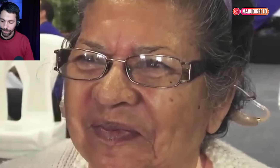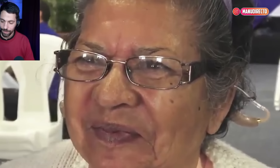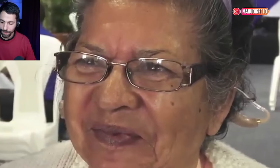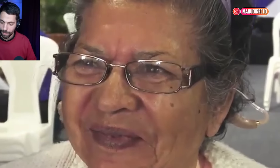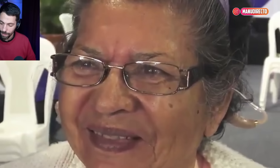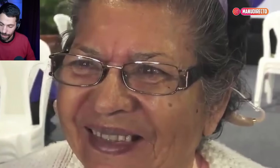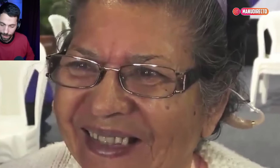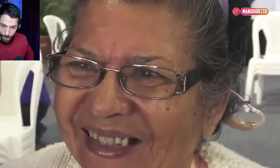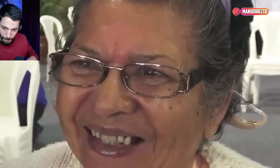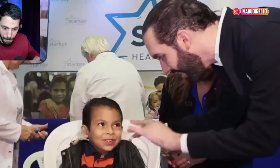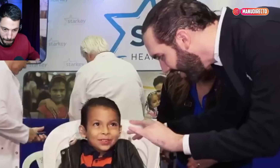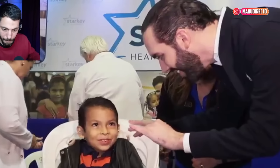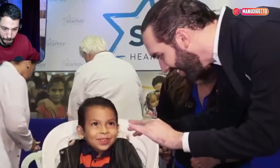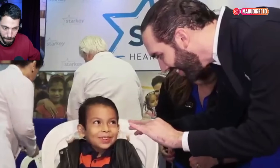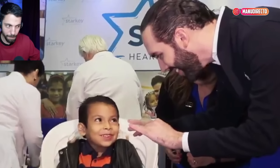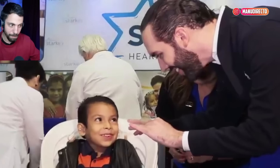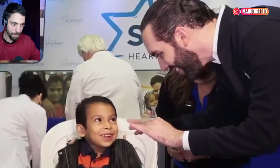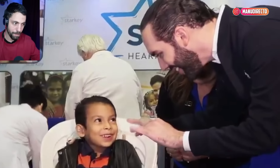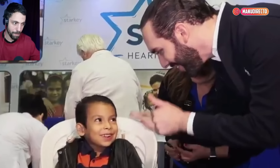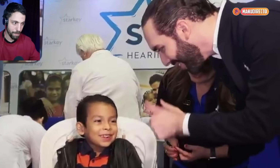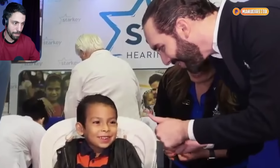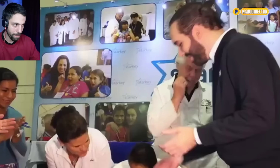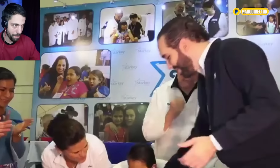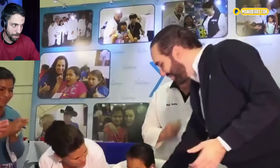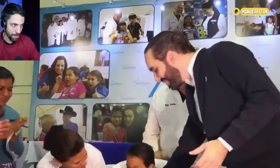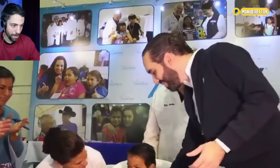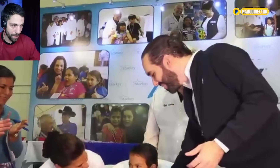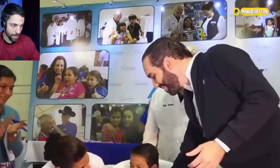lo que ahora los va a beneficiar a todos ellos en su vida.